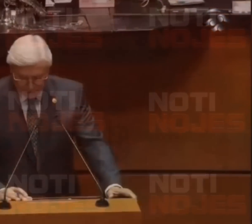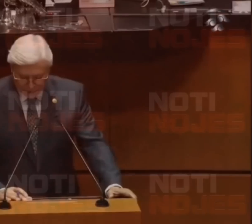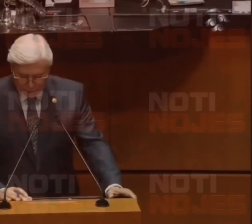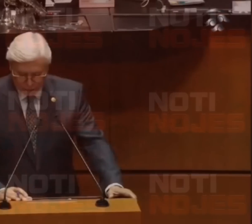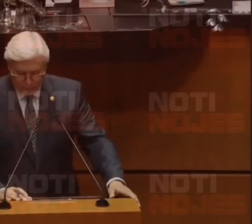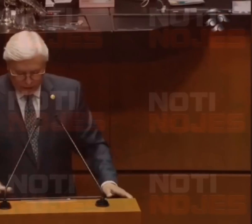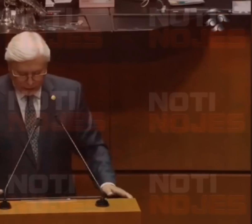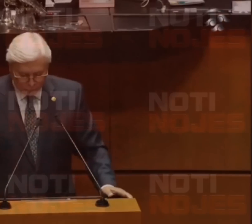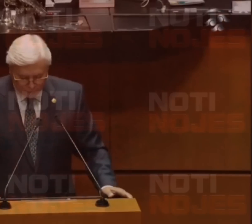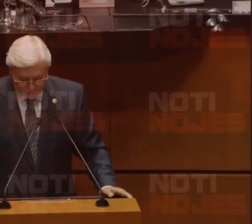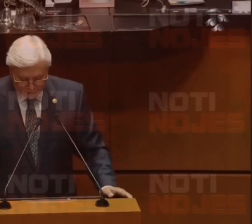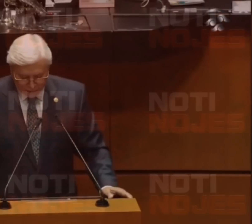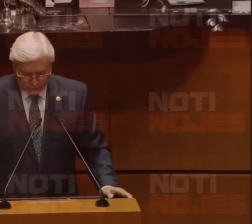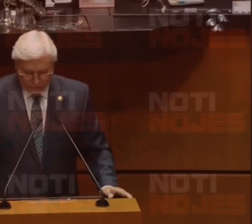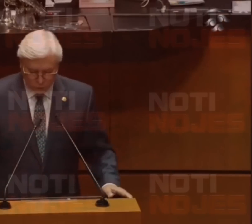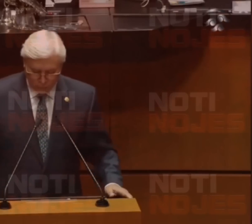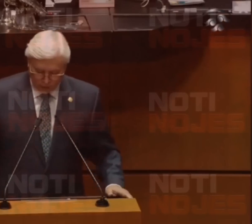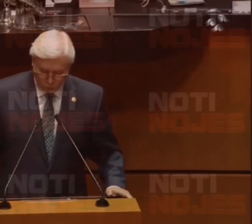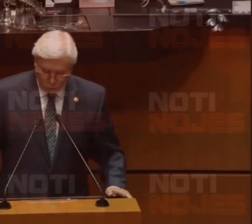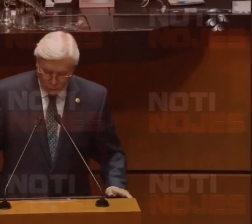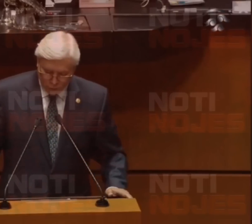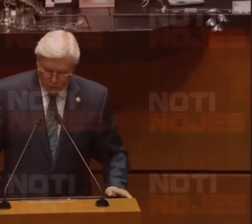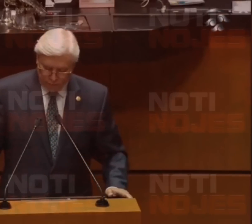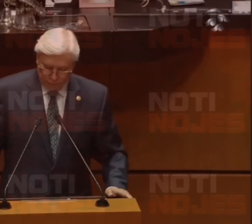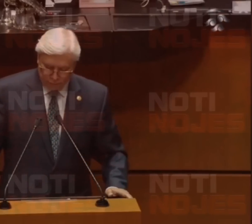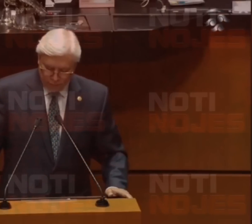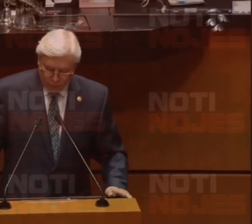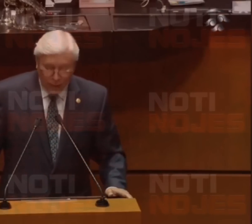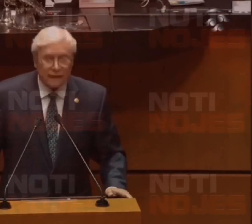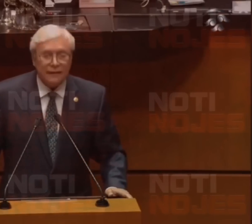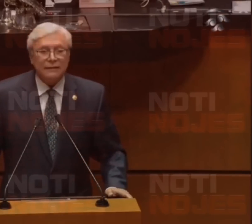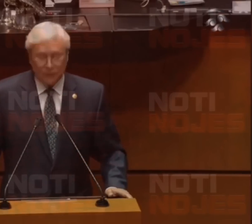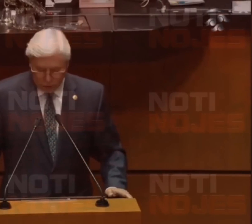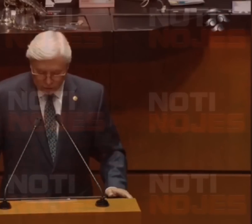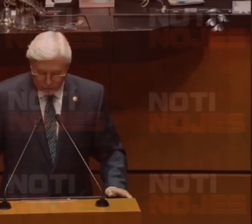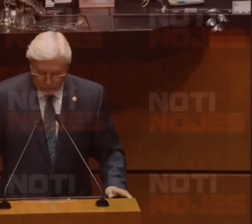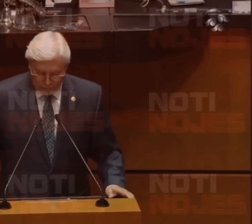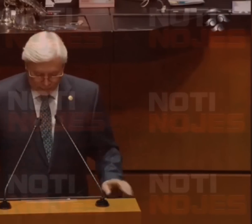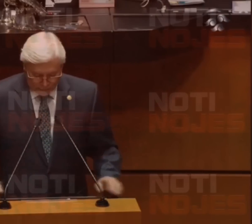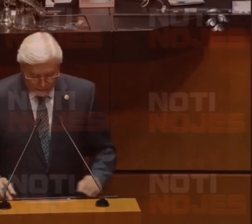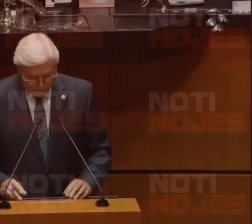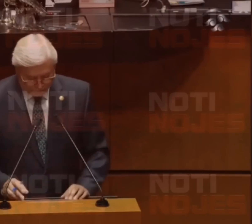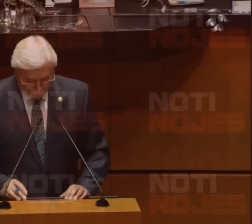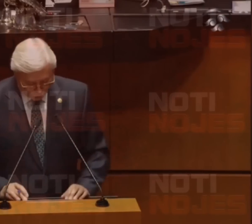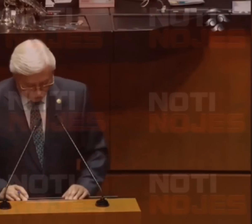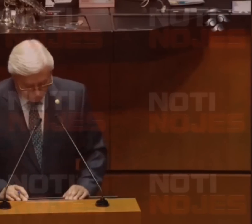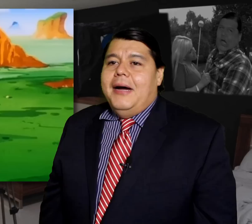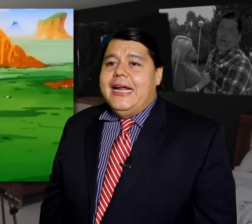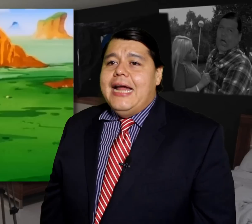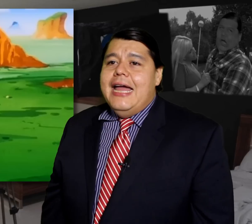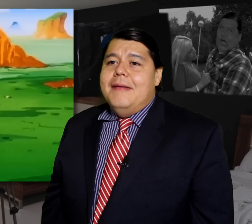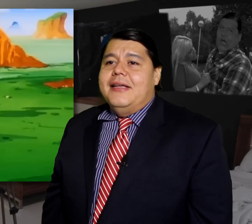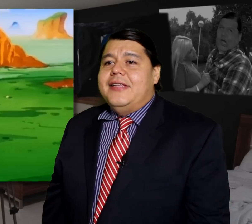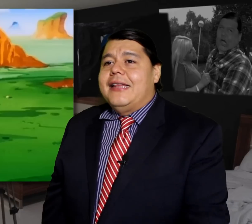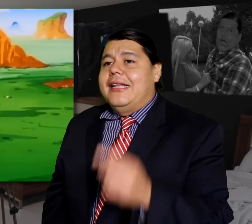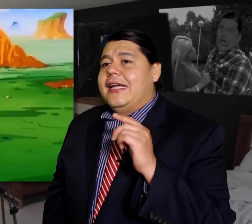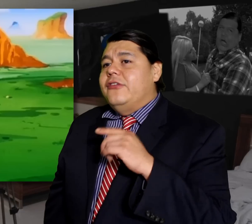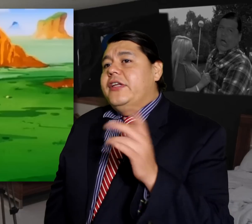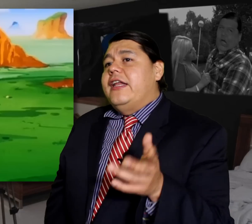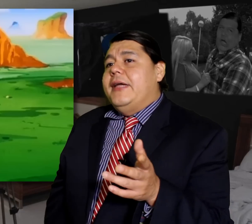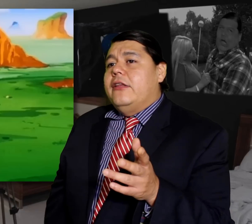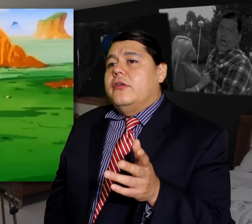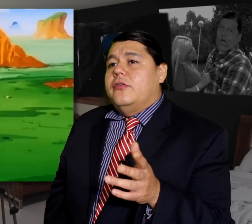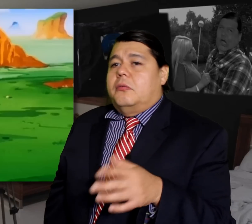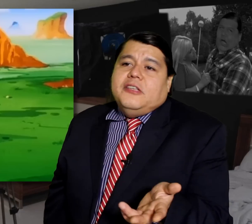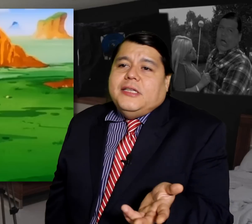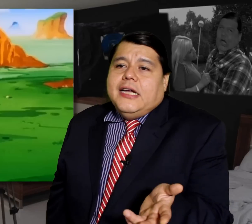hijos desaparecidos y la burocracia. Un gobierno corrupto, cobarde, traidor, represor. Marina, en vez de atender